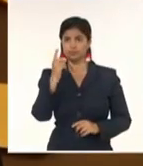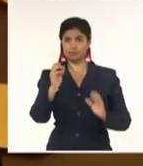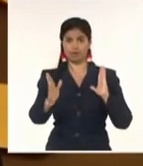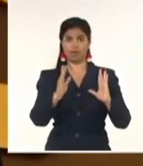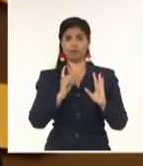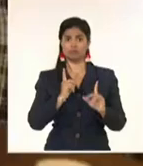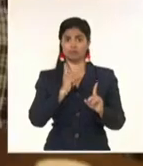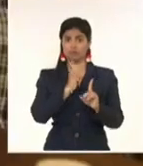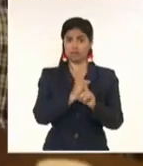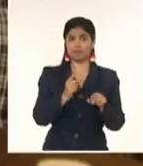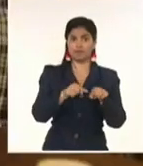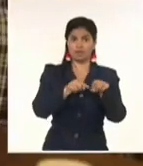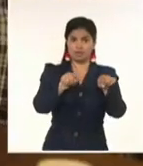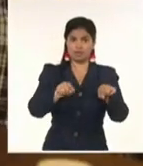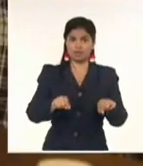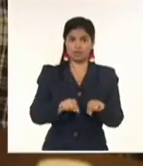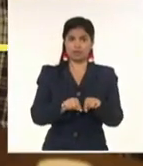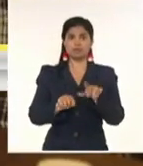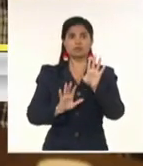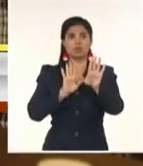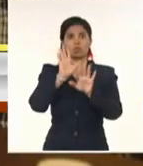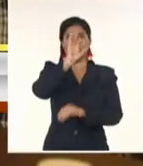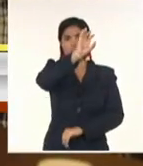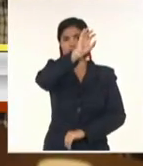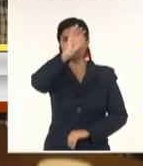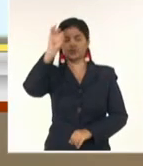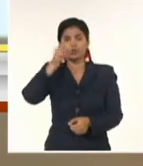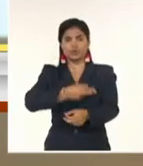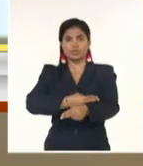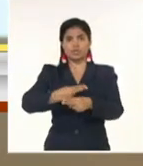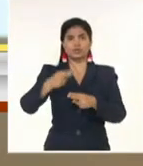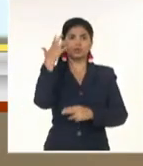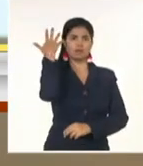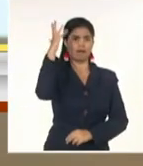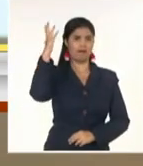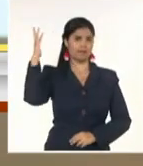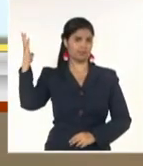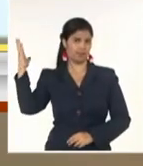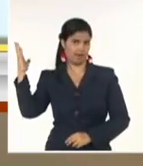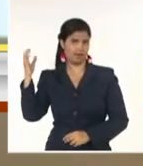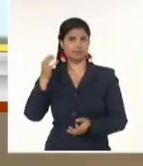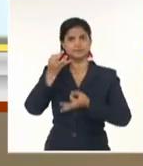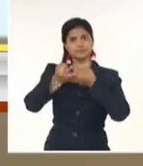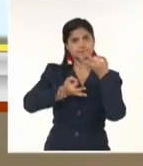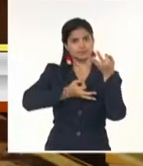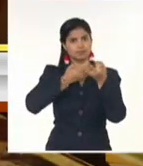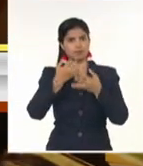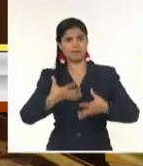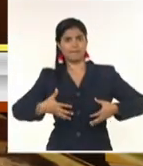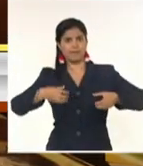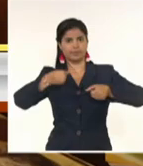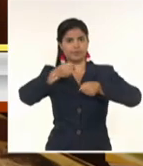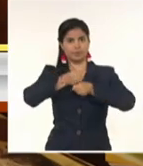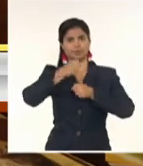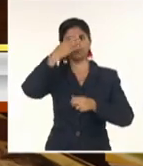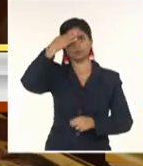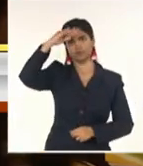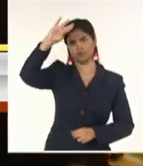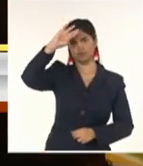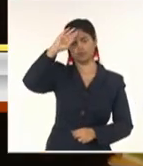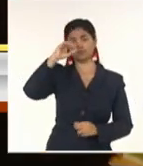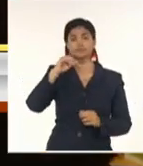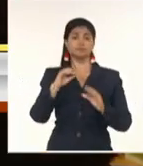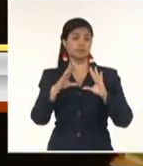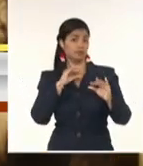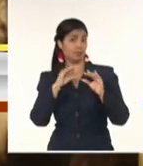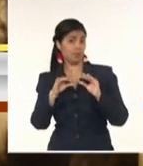de Historia Natural se realizó un acercamiento a la Ley de Protección del Patrimonio Cultural y Natural de la Nación. En la cita se enfatizó en la